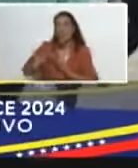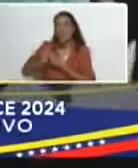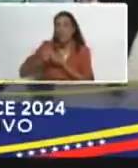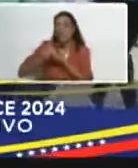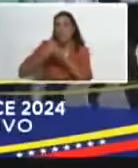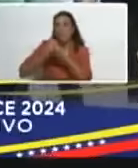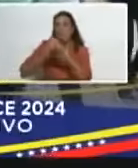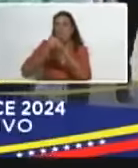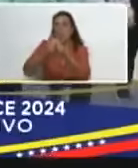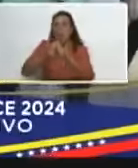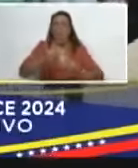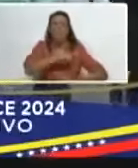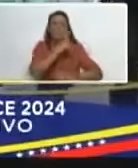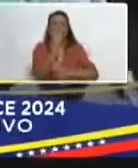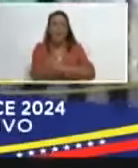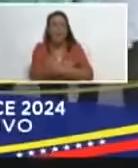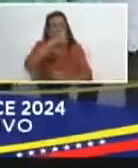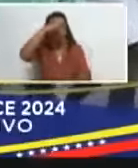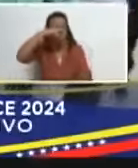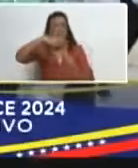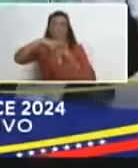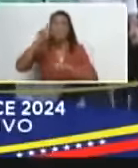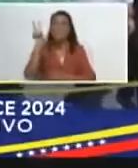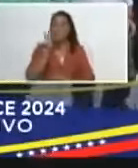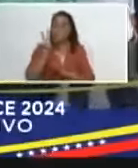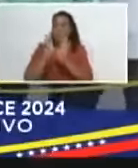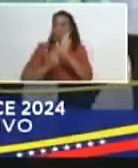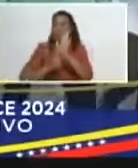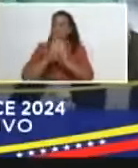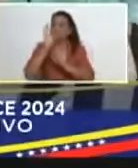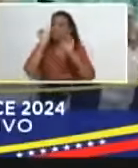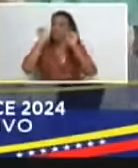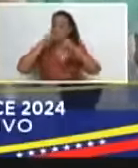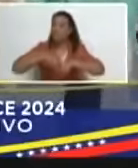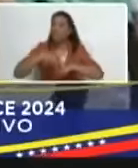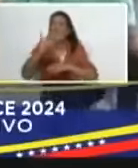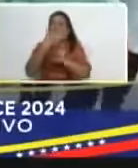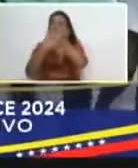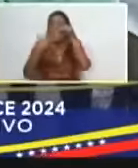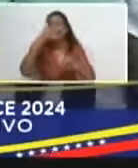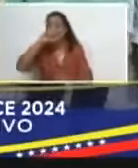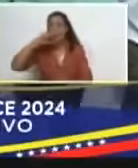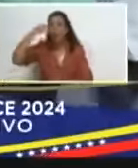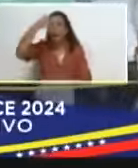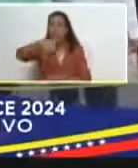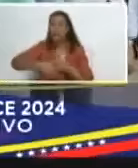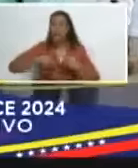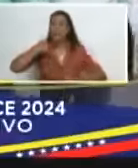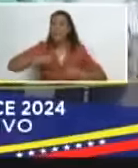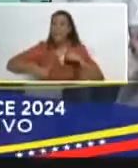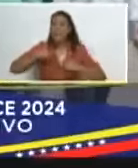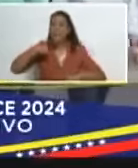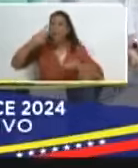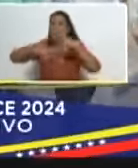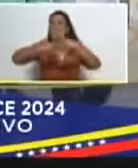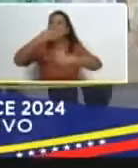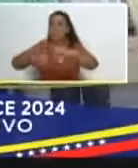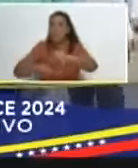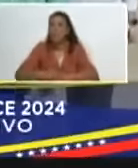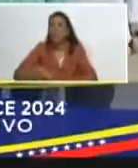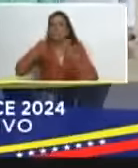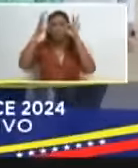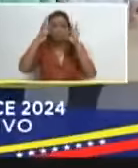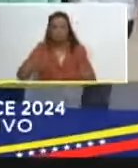mira, lleno de fuerza, de optimismo, porque Venezuela lo que ve es para adelante. 5 años de la profecía. Y la profecía se